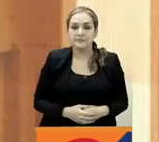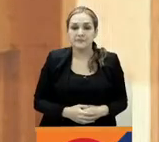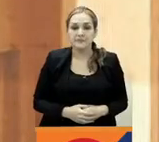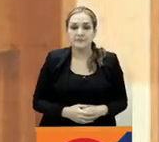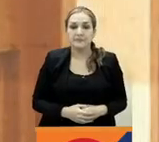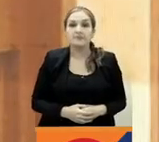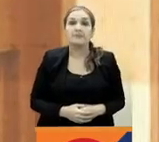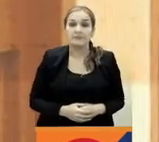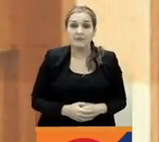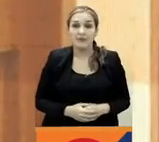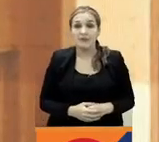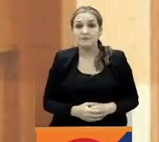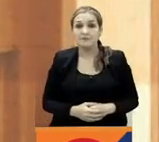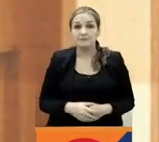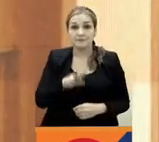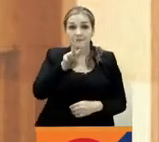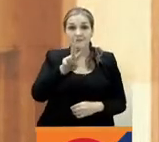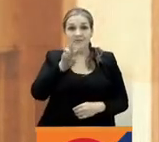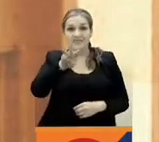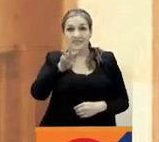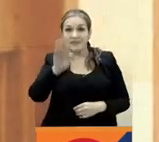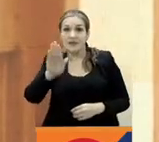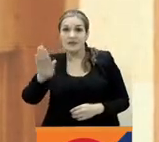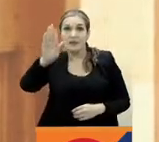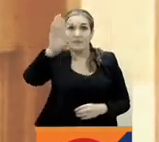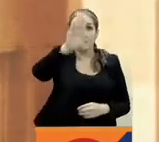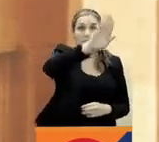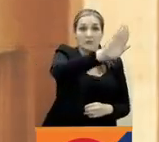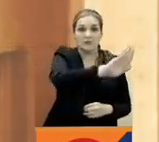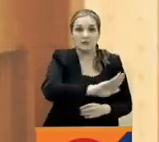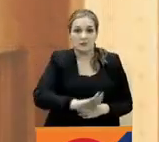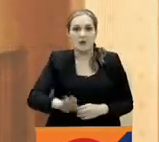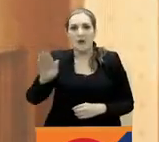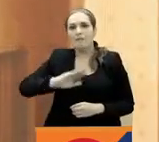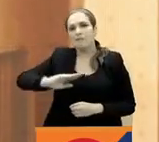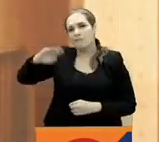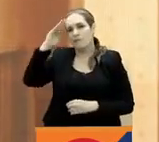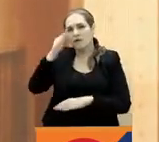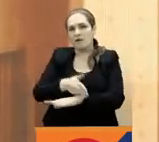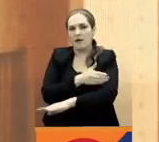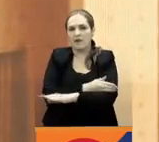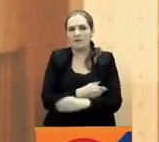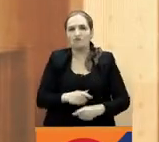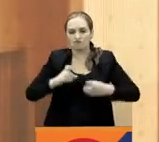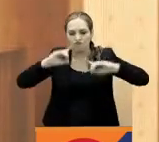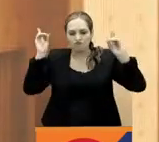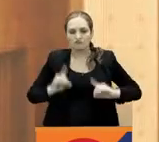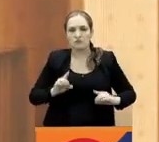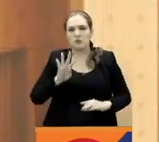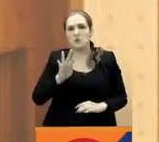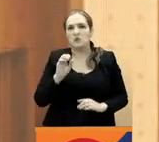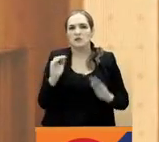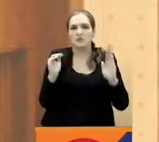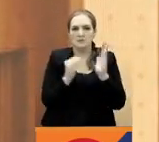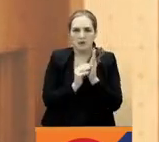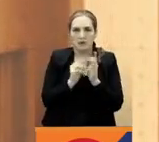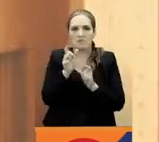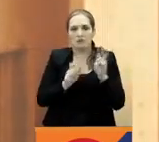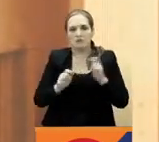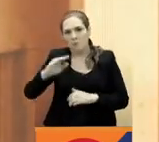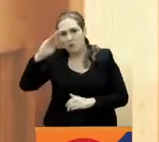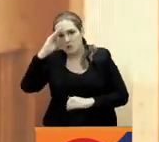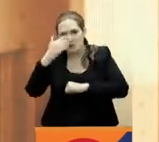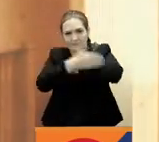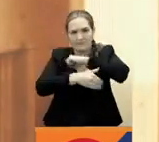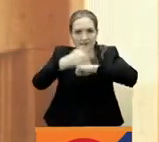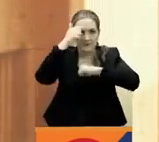las movilizaciones en 23 departamentos del país, la policía dispuso de 40.000 policías, entre ellos uniformados del SBAT, y de